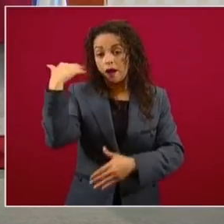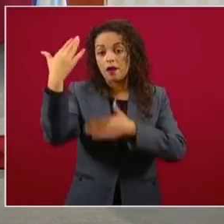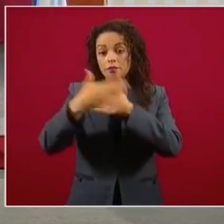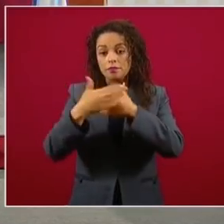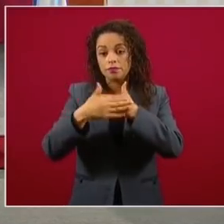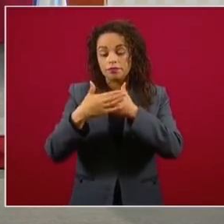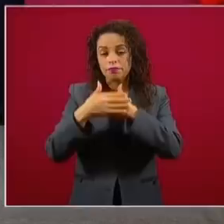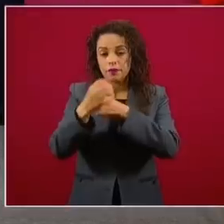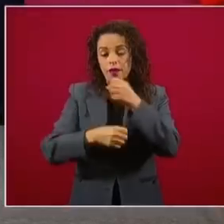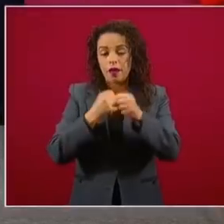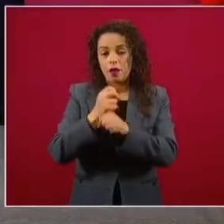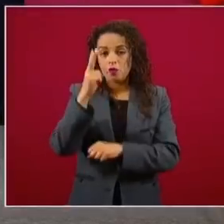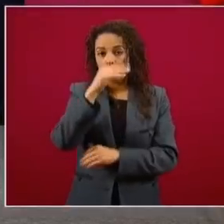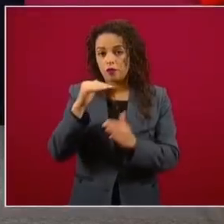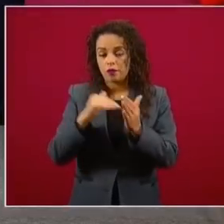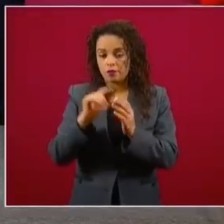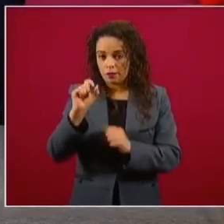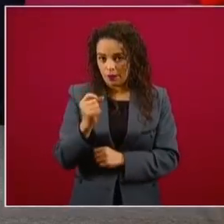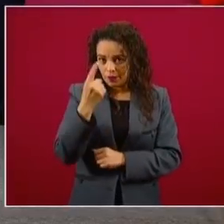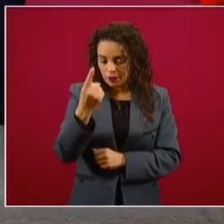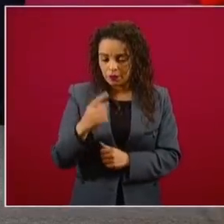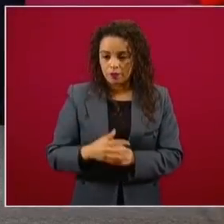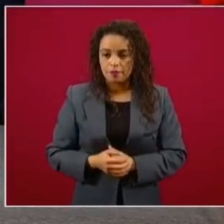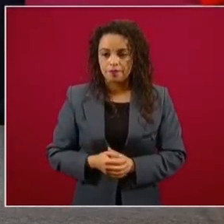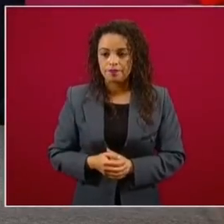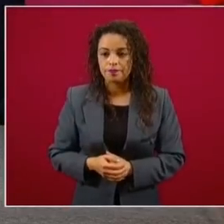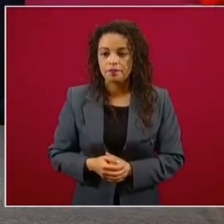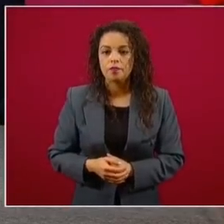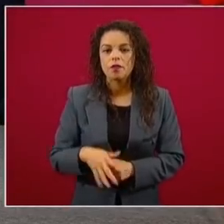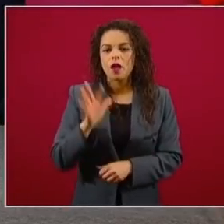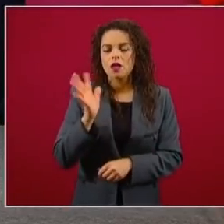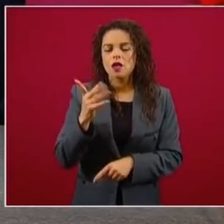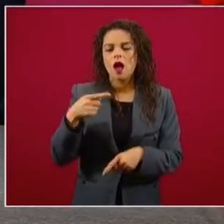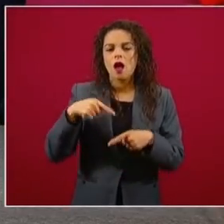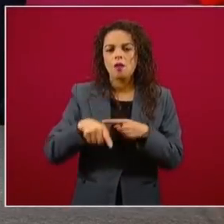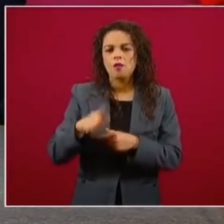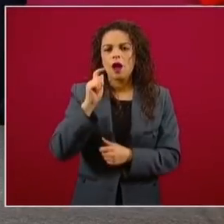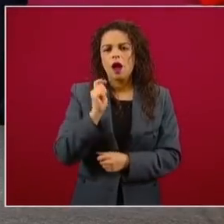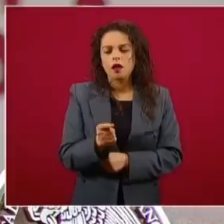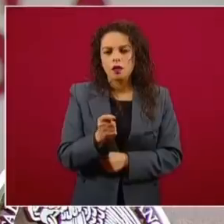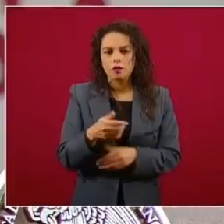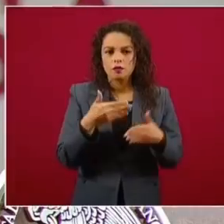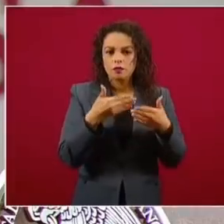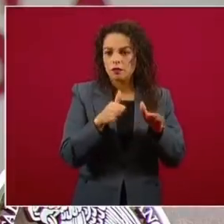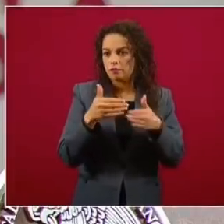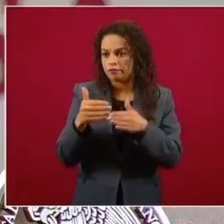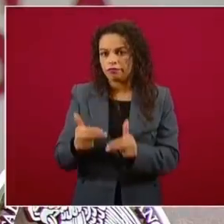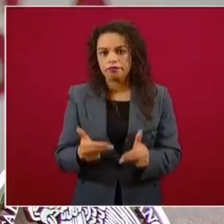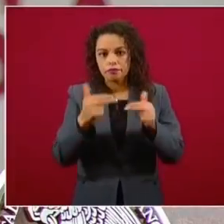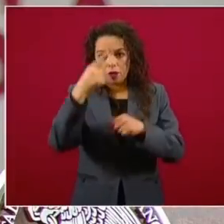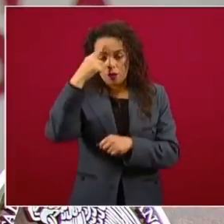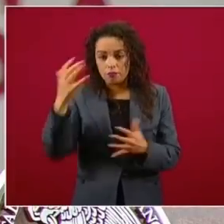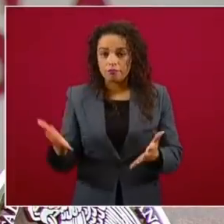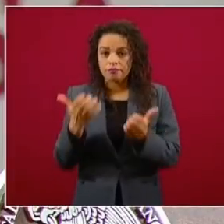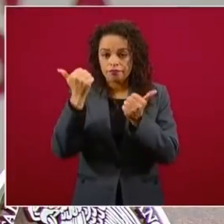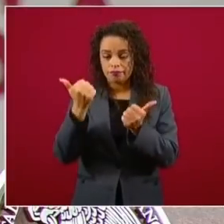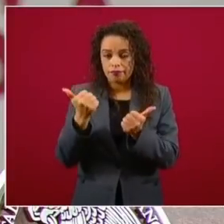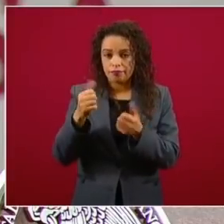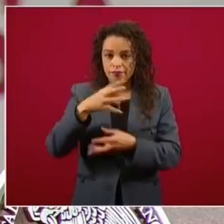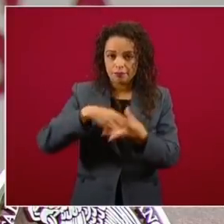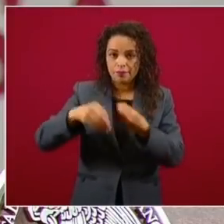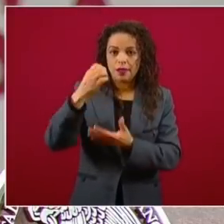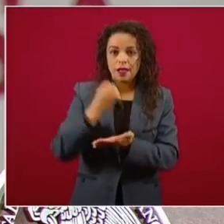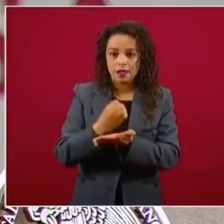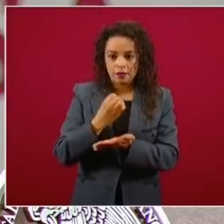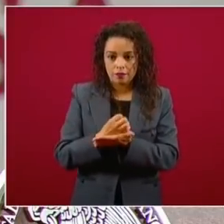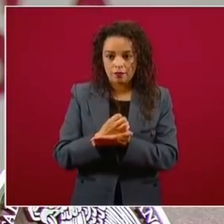año? Primero, ya inició un proceso de reapertura económica y de recuperación. Déjenme darles solamente